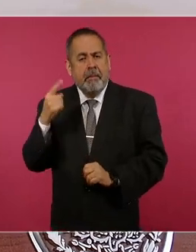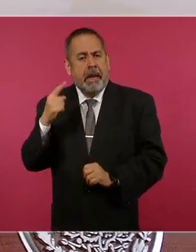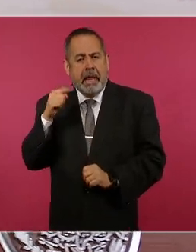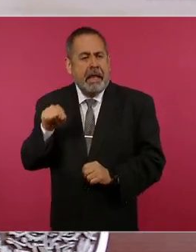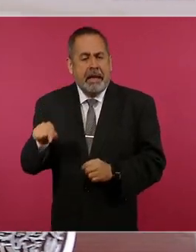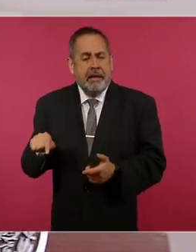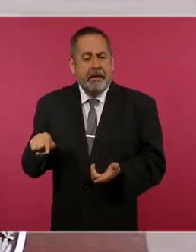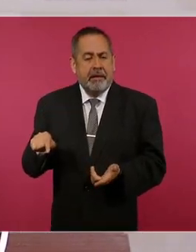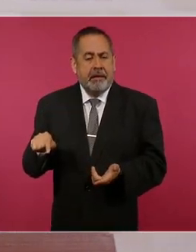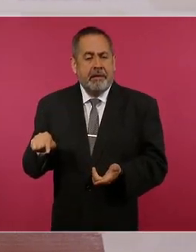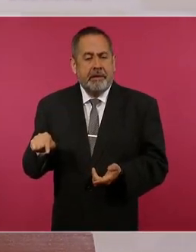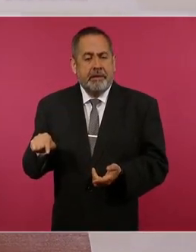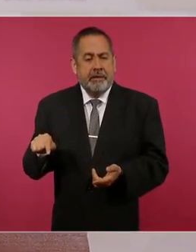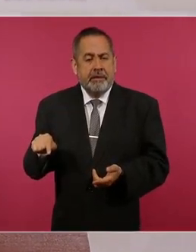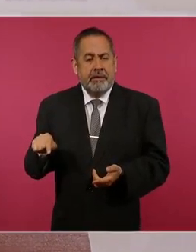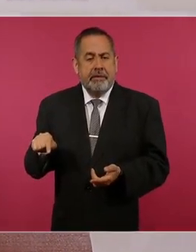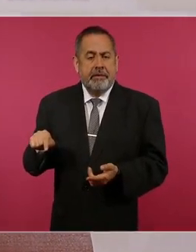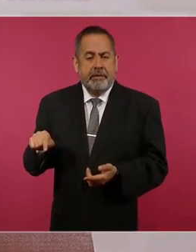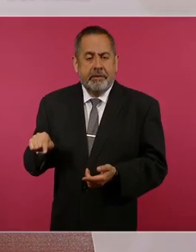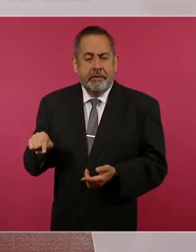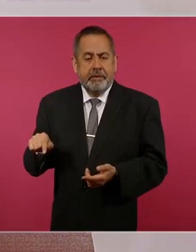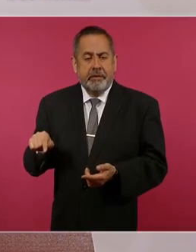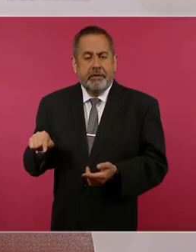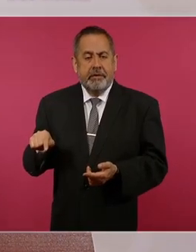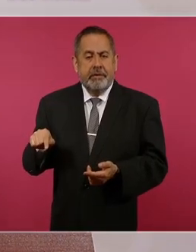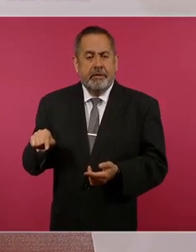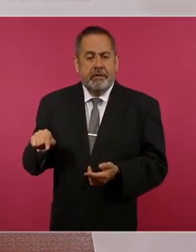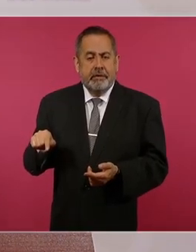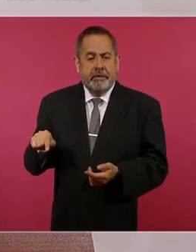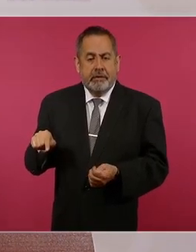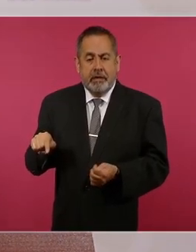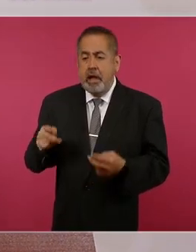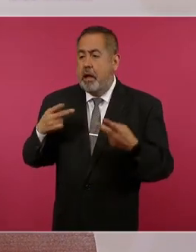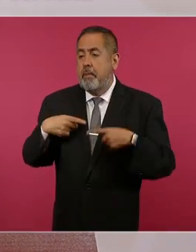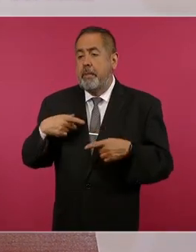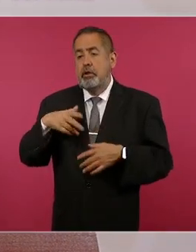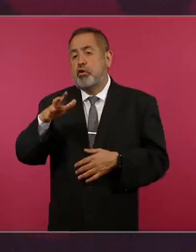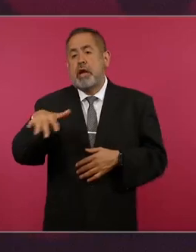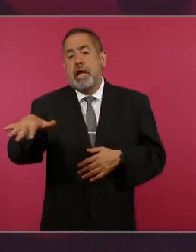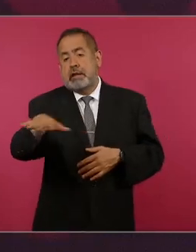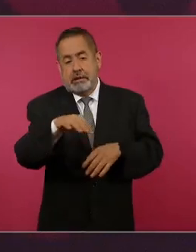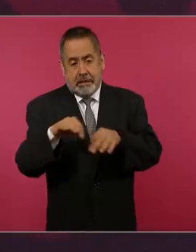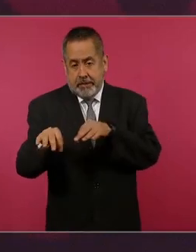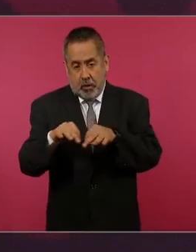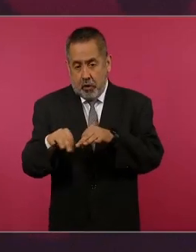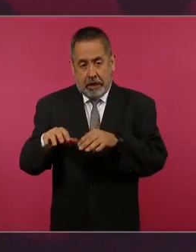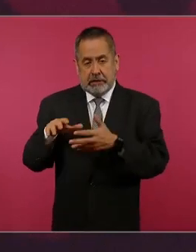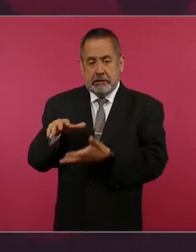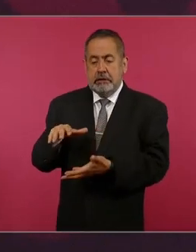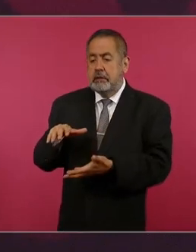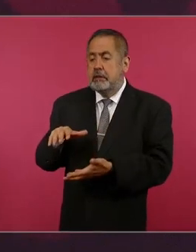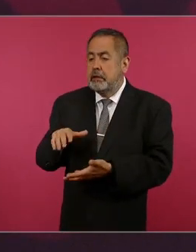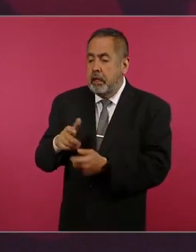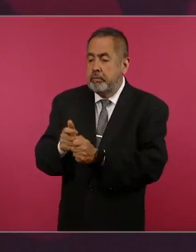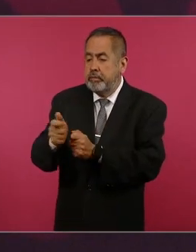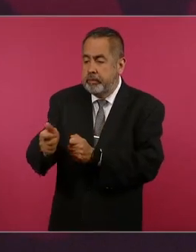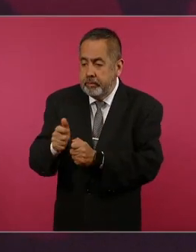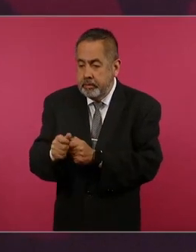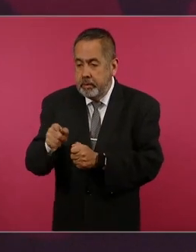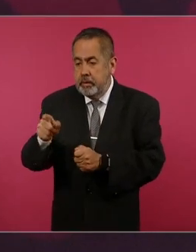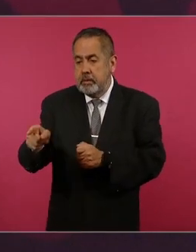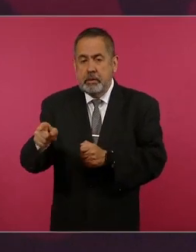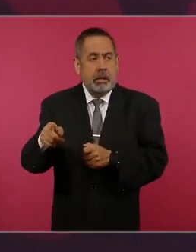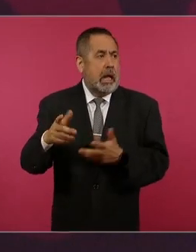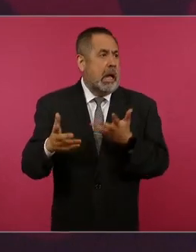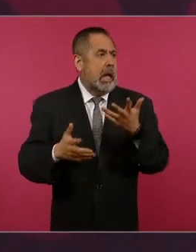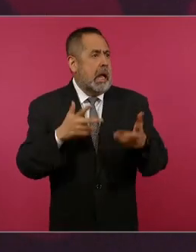los trabajadores no se